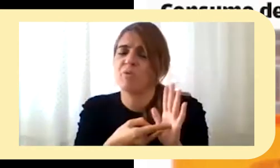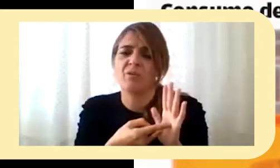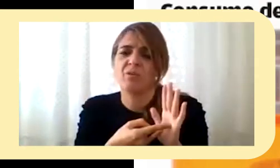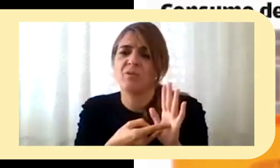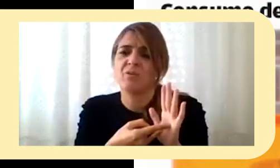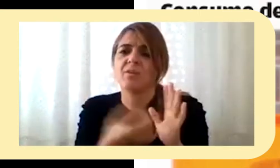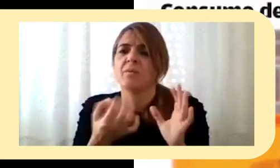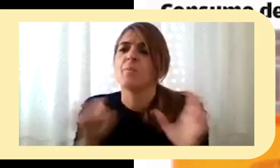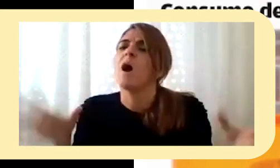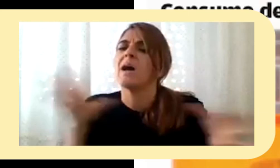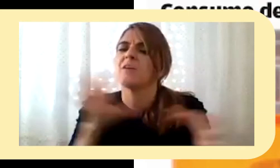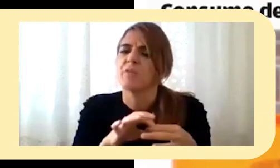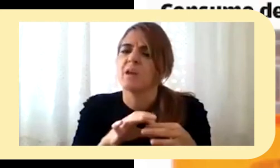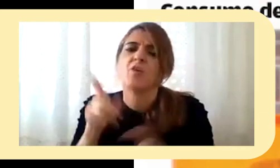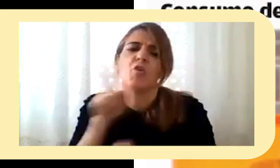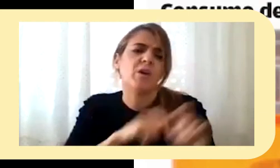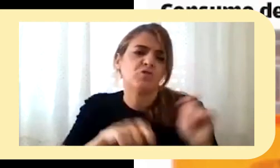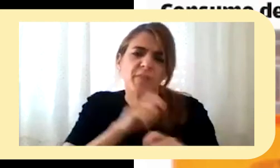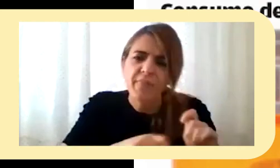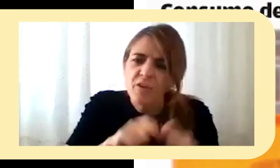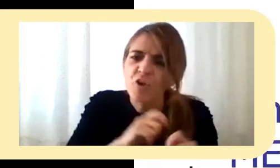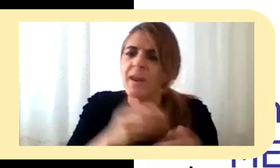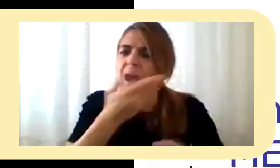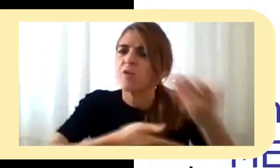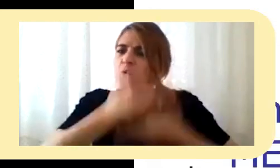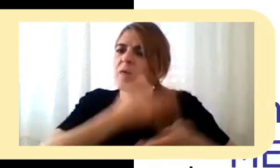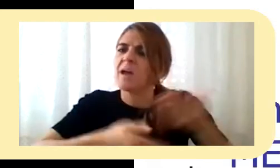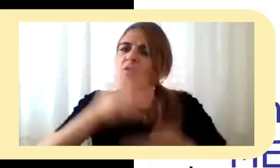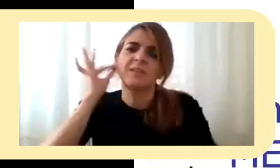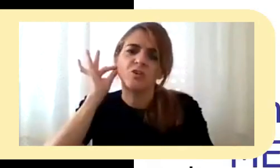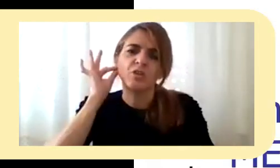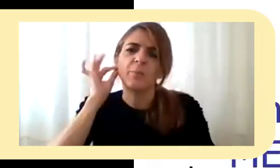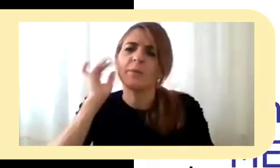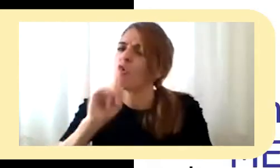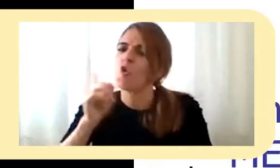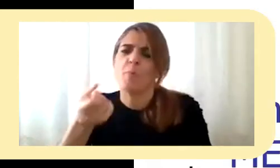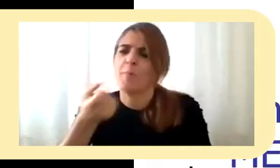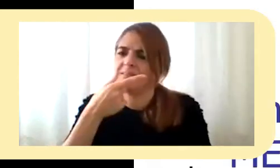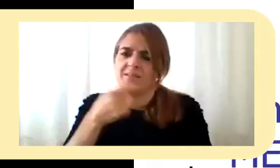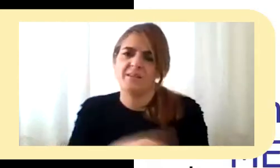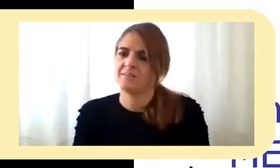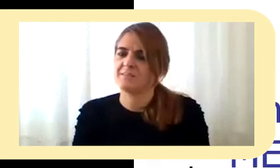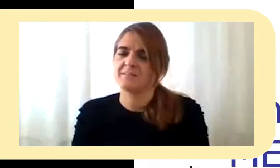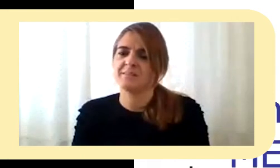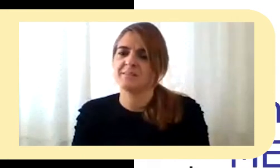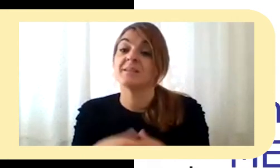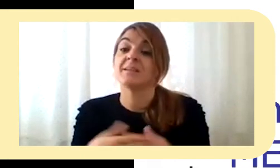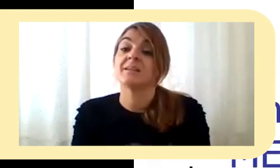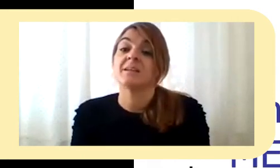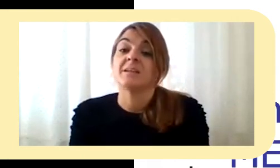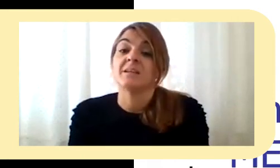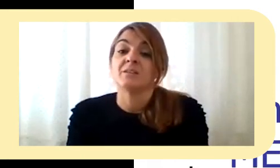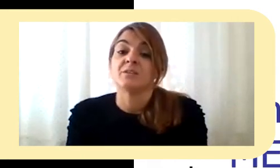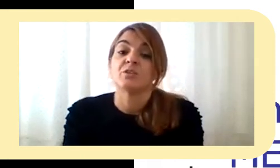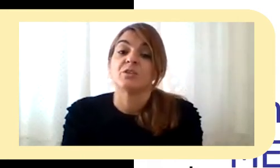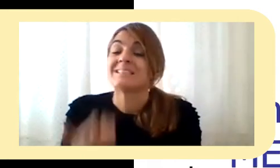de asociaciones, ayudarnos entre nosotras, pero no tomar pastillas para... Entonces, como si no se diagnostica bien, no